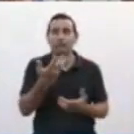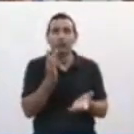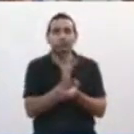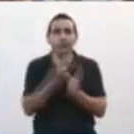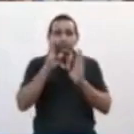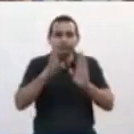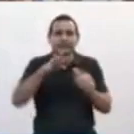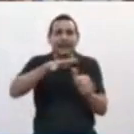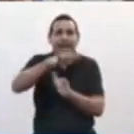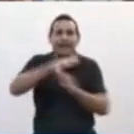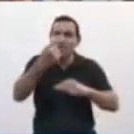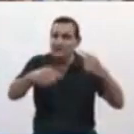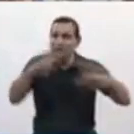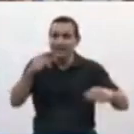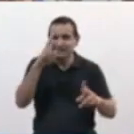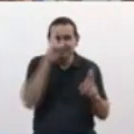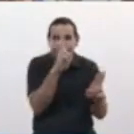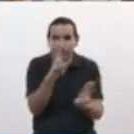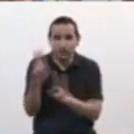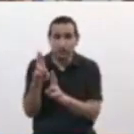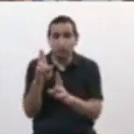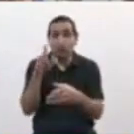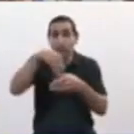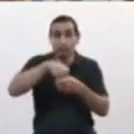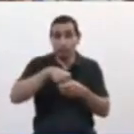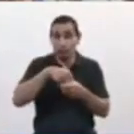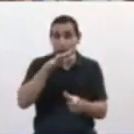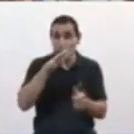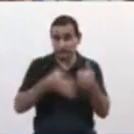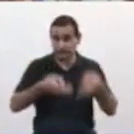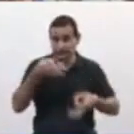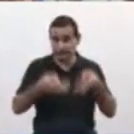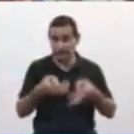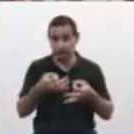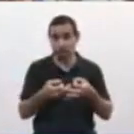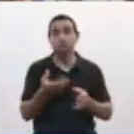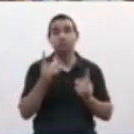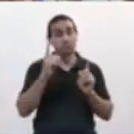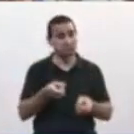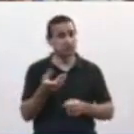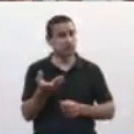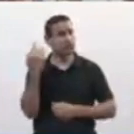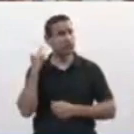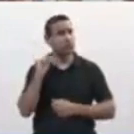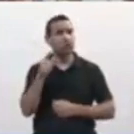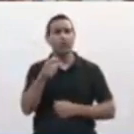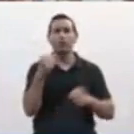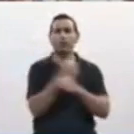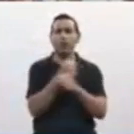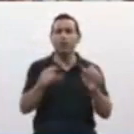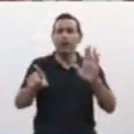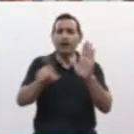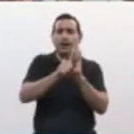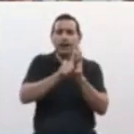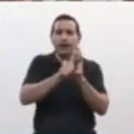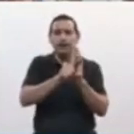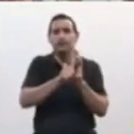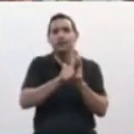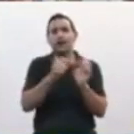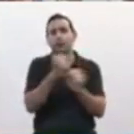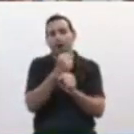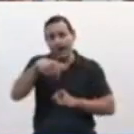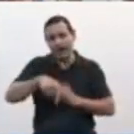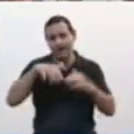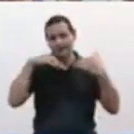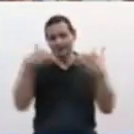de género justicia hace también poco tiempo sancionamos una ley le dimos adhesión